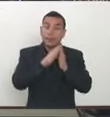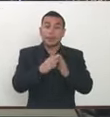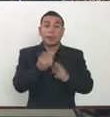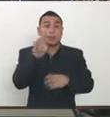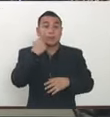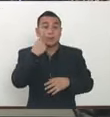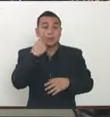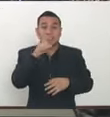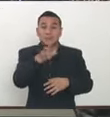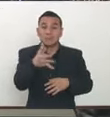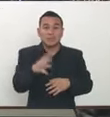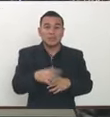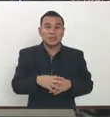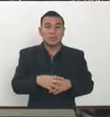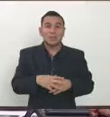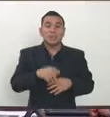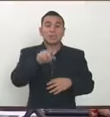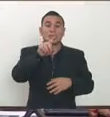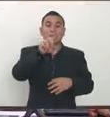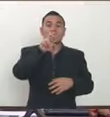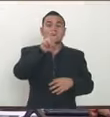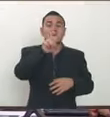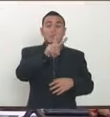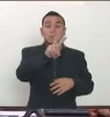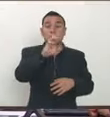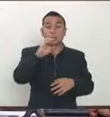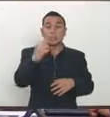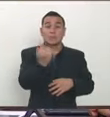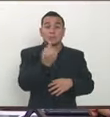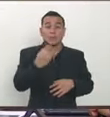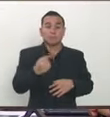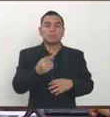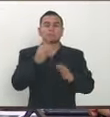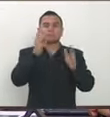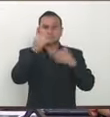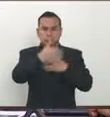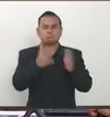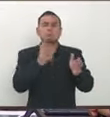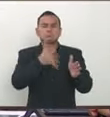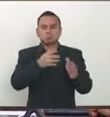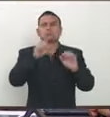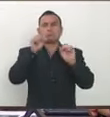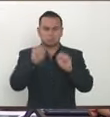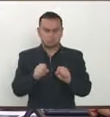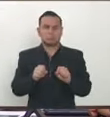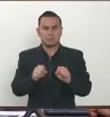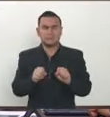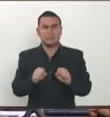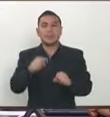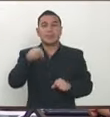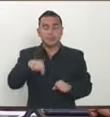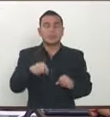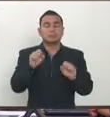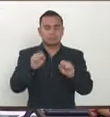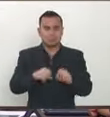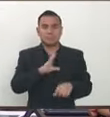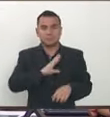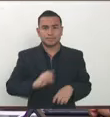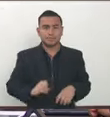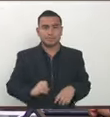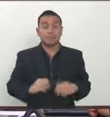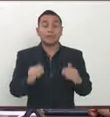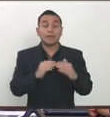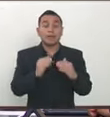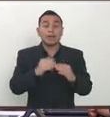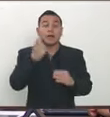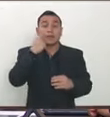80-20 más o menos, es el radio mundial, requeriría 200 hospitalizaciones. Tenemos la capacidad para 200 hospitalizaciones y más, tanto en el